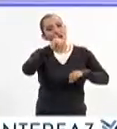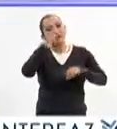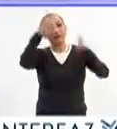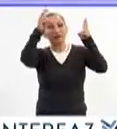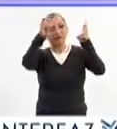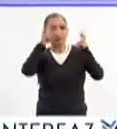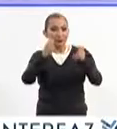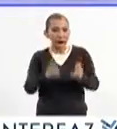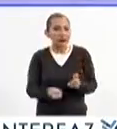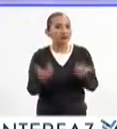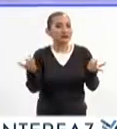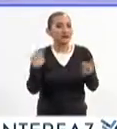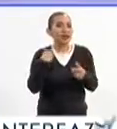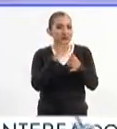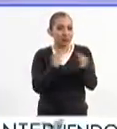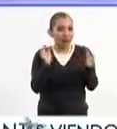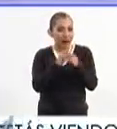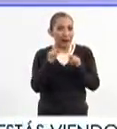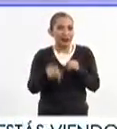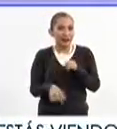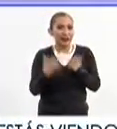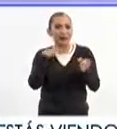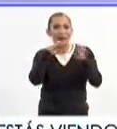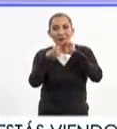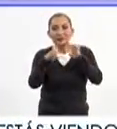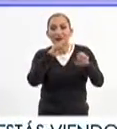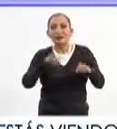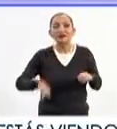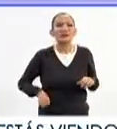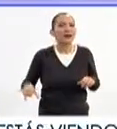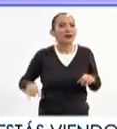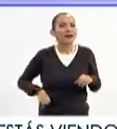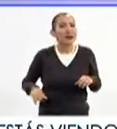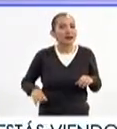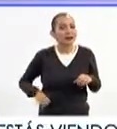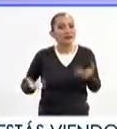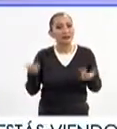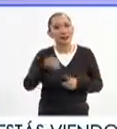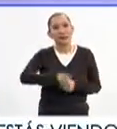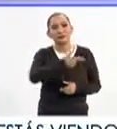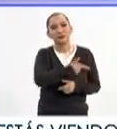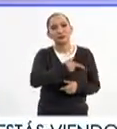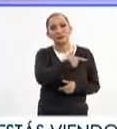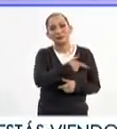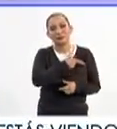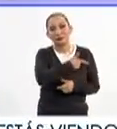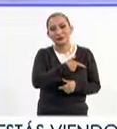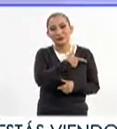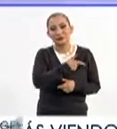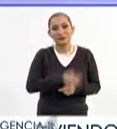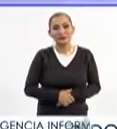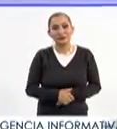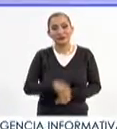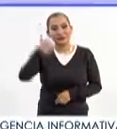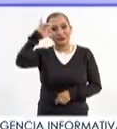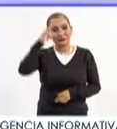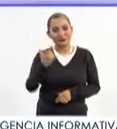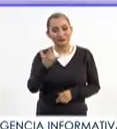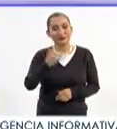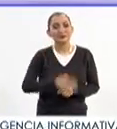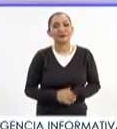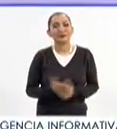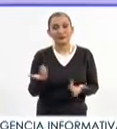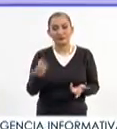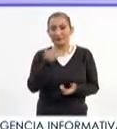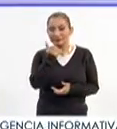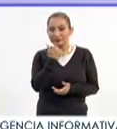otras temas que comentarles, por supuesto entrevistas interesantísimas, y saludo como siempre con muchísimo gusto a Griselda Yebra.